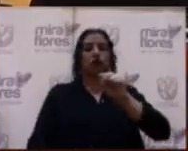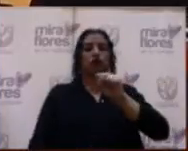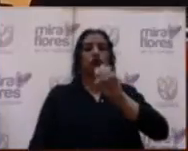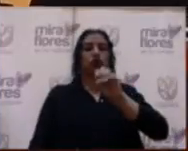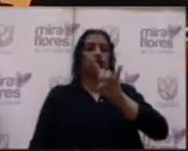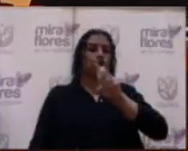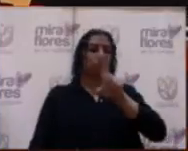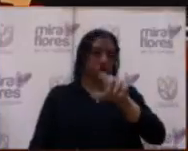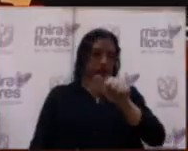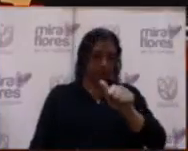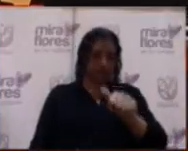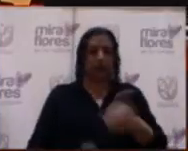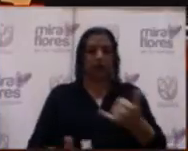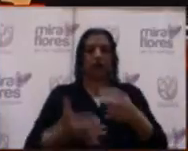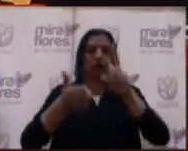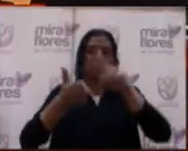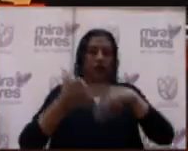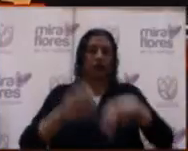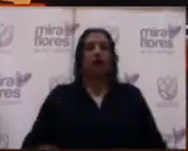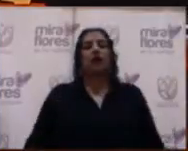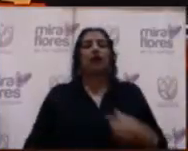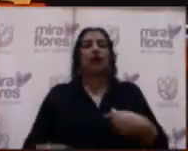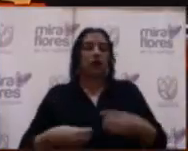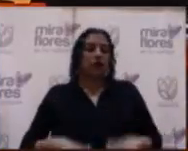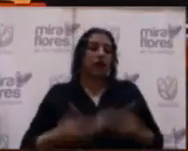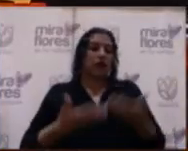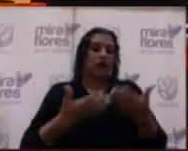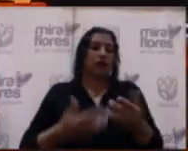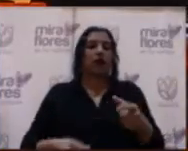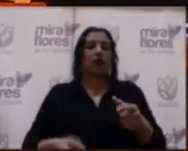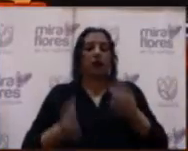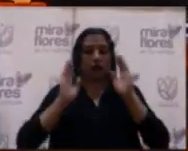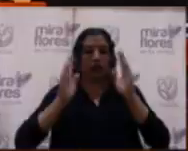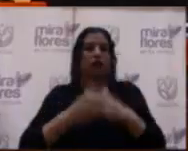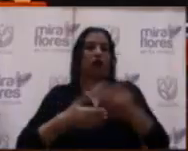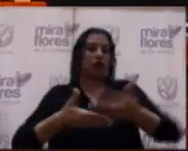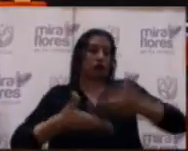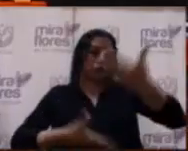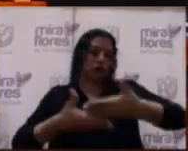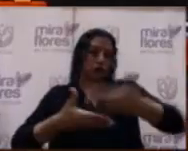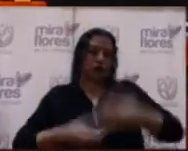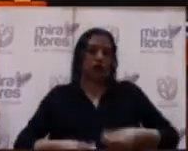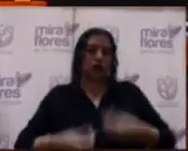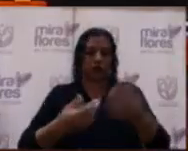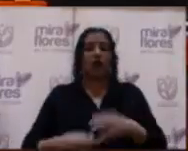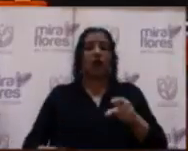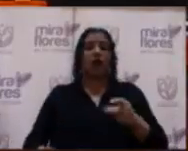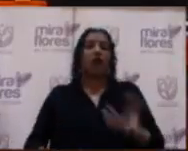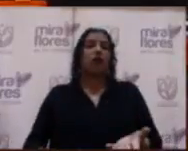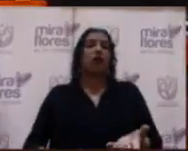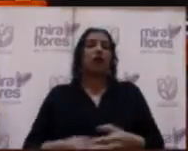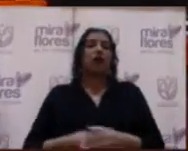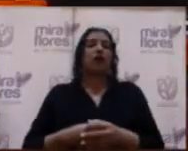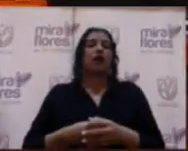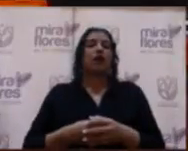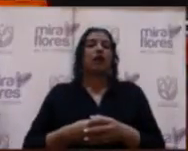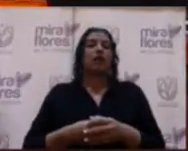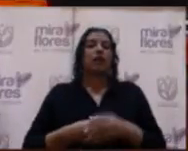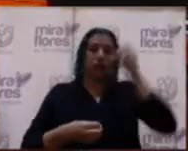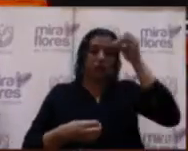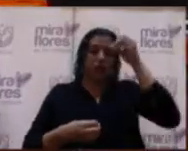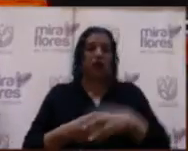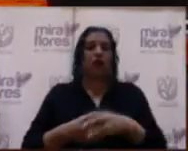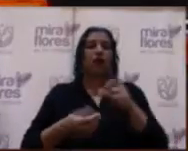dar lectura. Me dirijo a usted en atención al documento indicado en la referencia, por el cual se deriva para opinión la